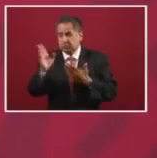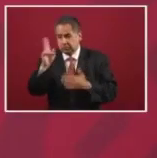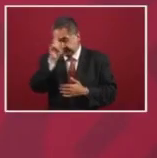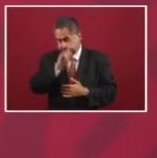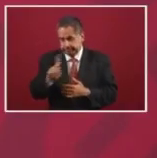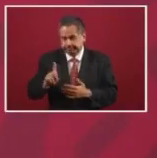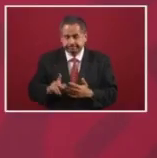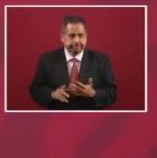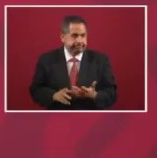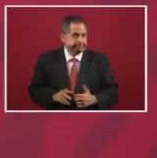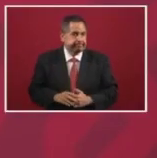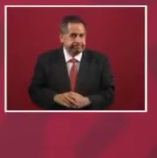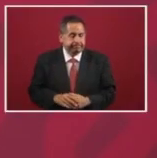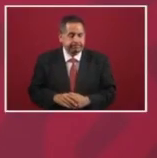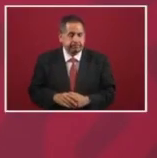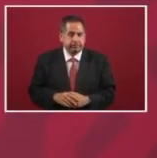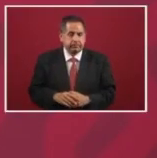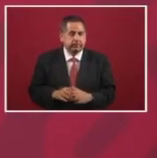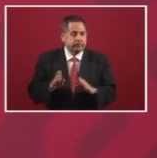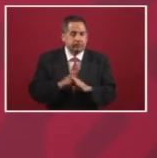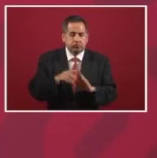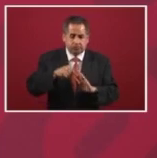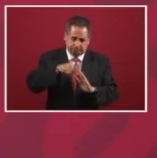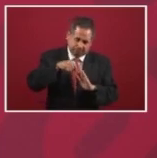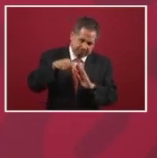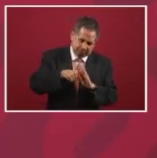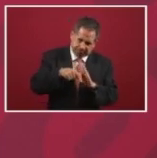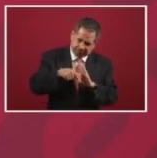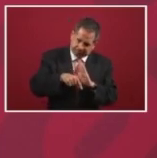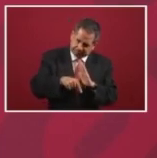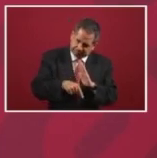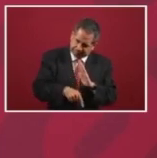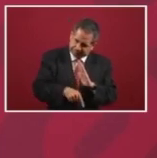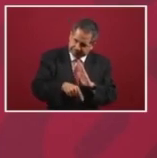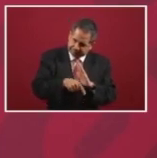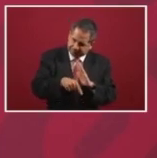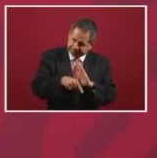Entonces, como ya se está perforando